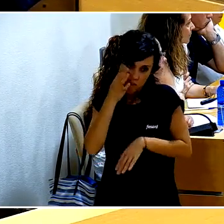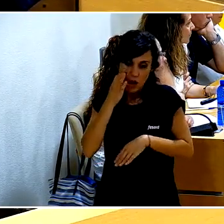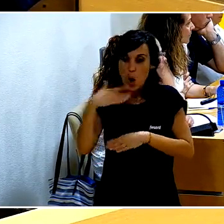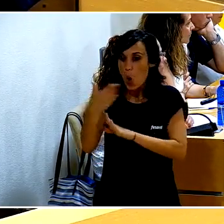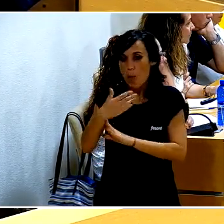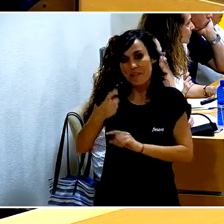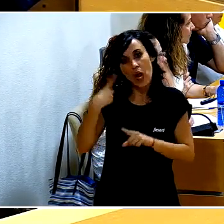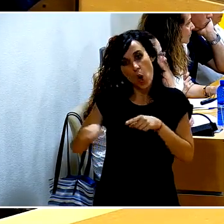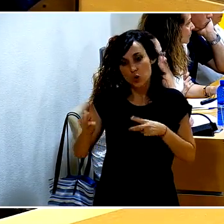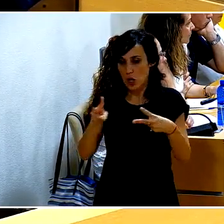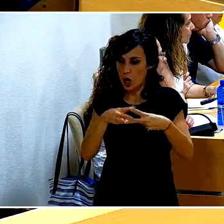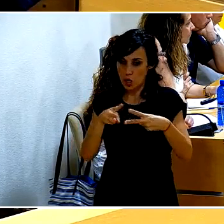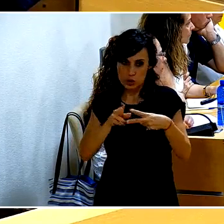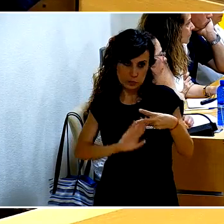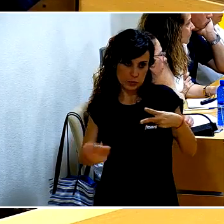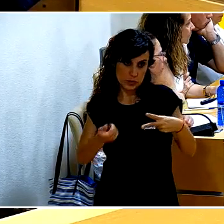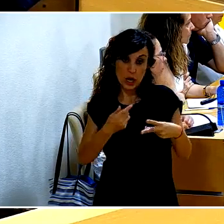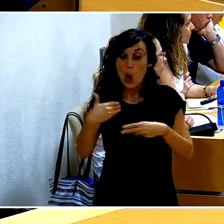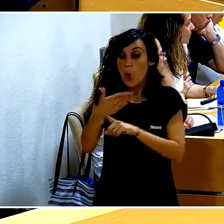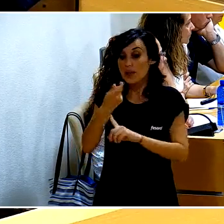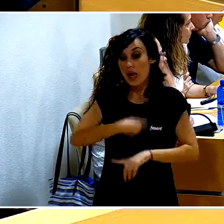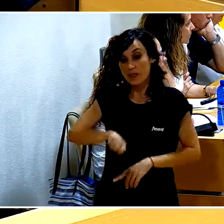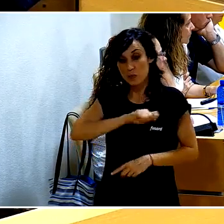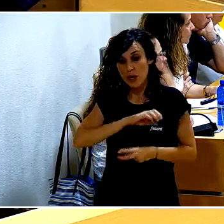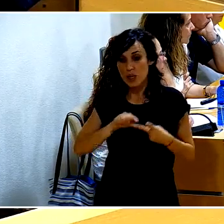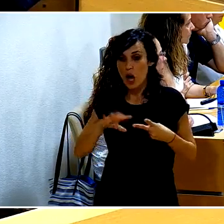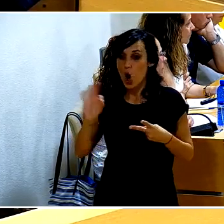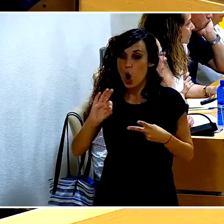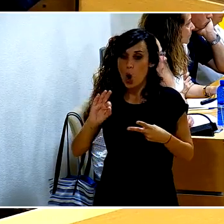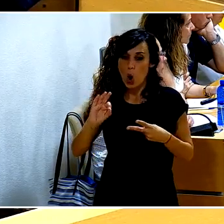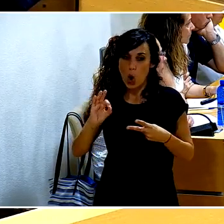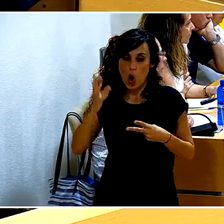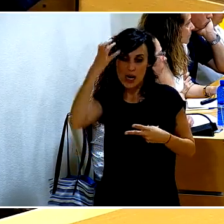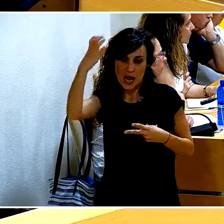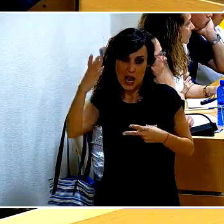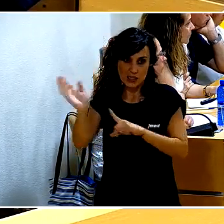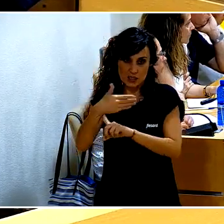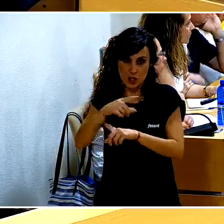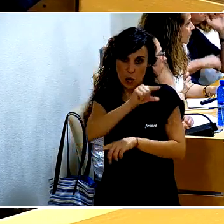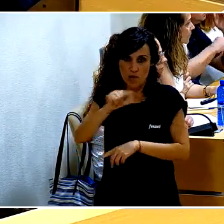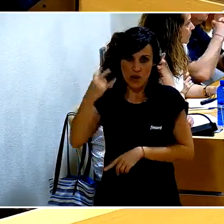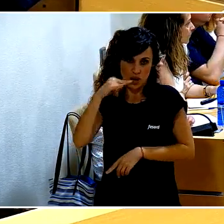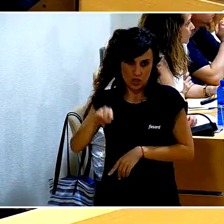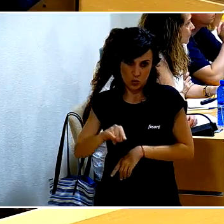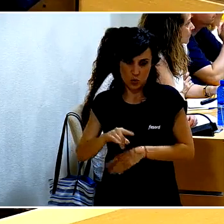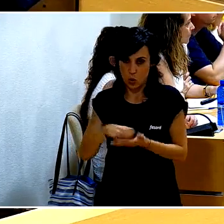bandera que no sea la bandera de España o la Real Señera con la franja azul. Eso no les quepa ninguna